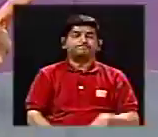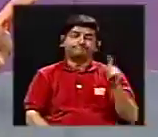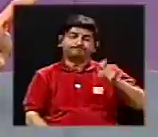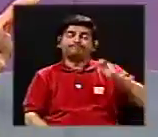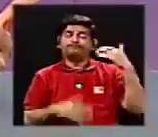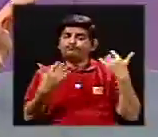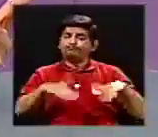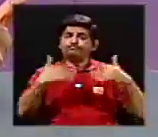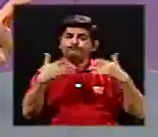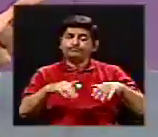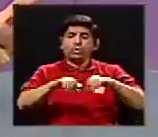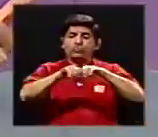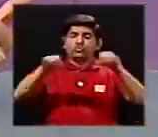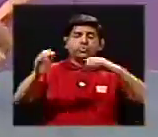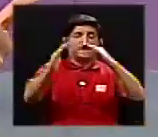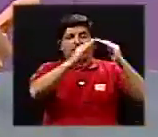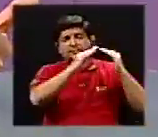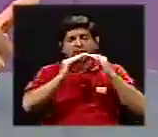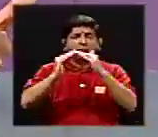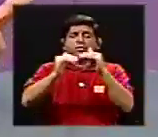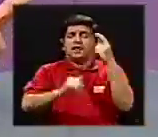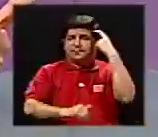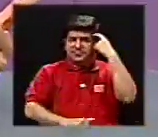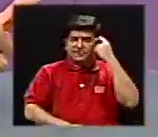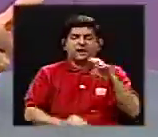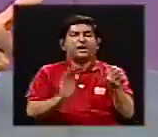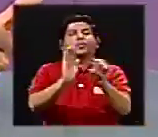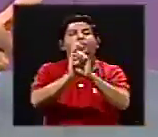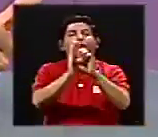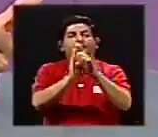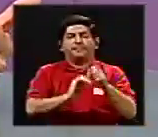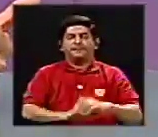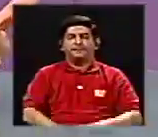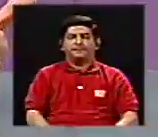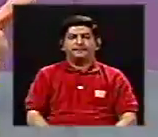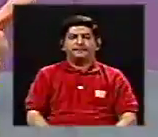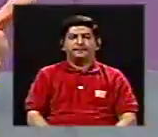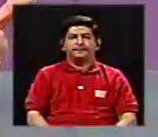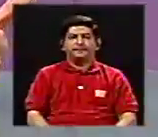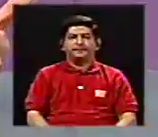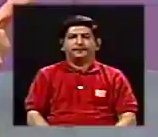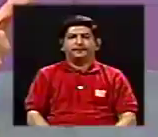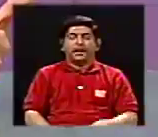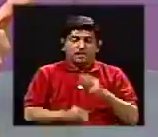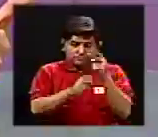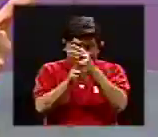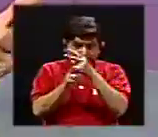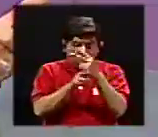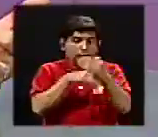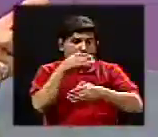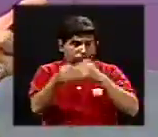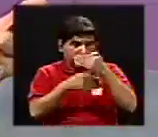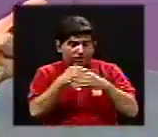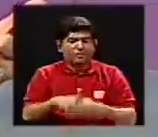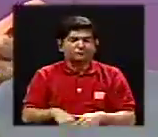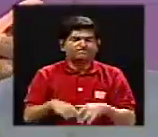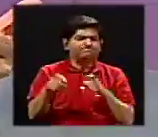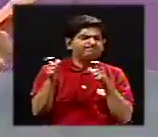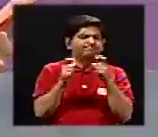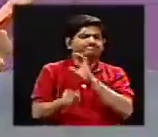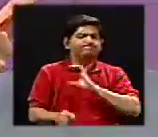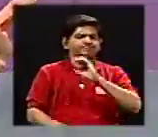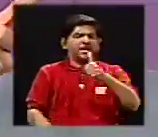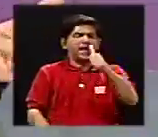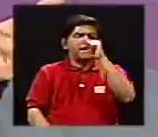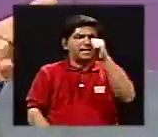altamente necesario, por ejemplo, los acueductos comunales, por ejemplo, en monitoreo, o sea, controlar la